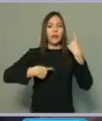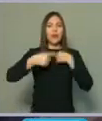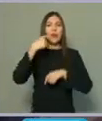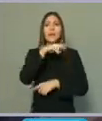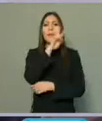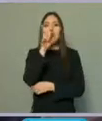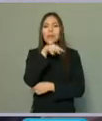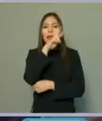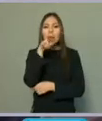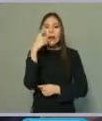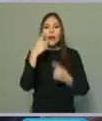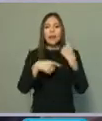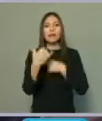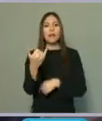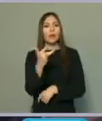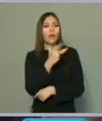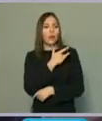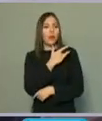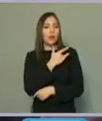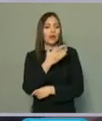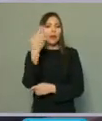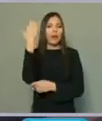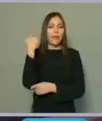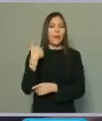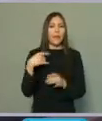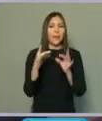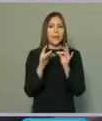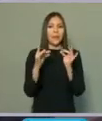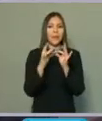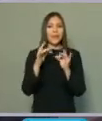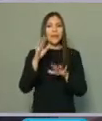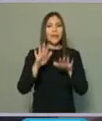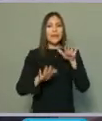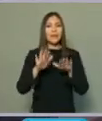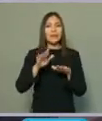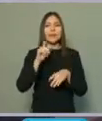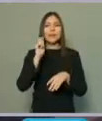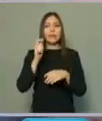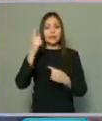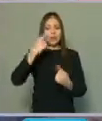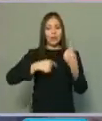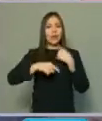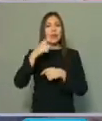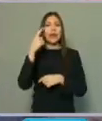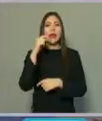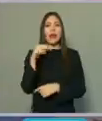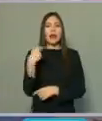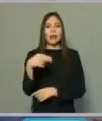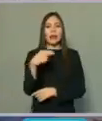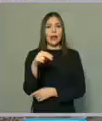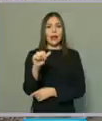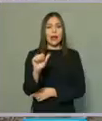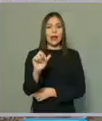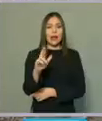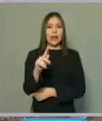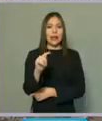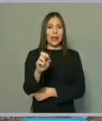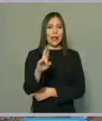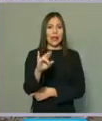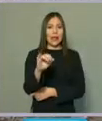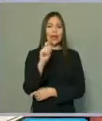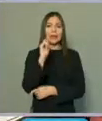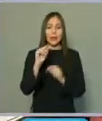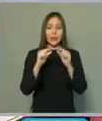arterial, ¿no? Ya recordemos que alguna vez platicamos que el sistema arterial es el que lleva la sangre oxigenada que sale del corazón,